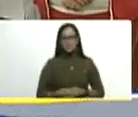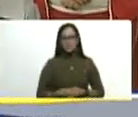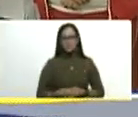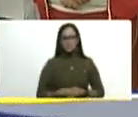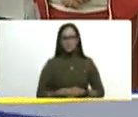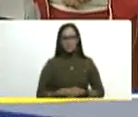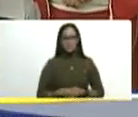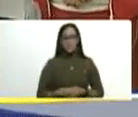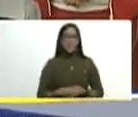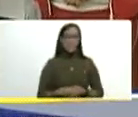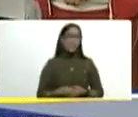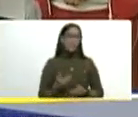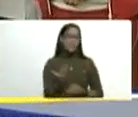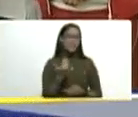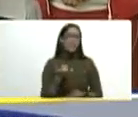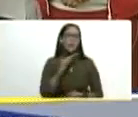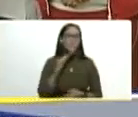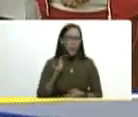Y que lo que viene es mejor.